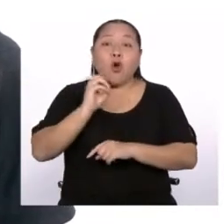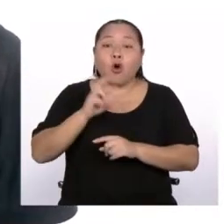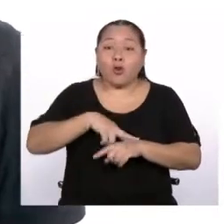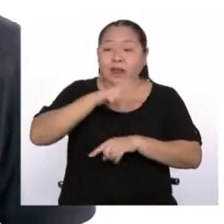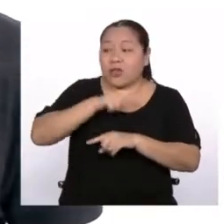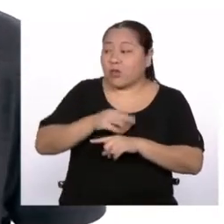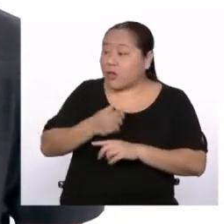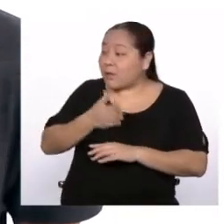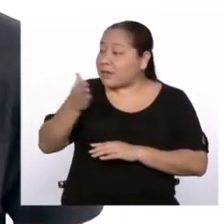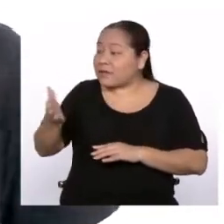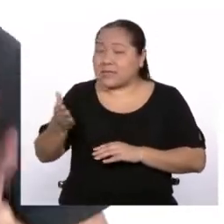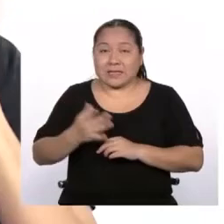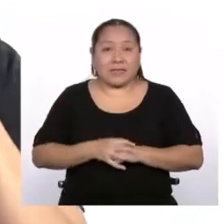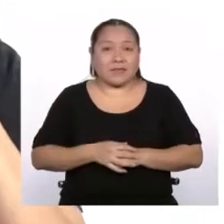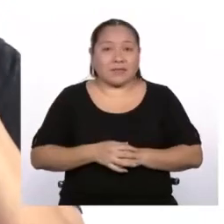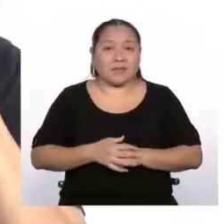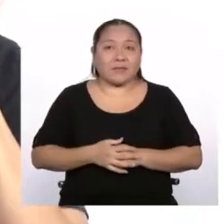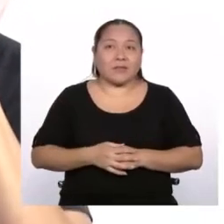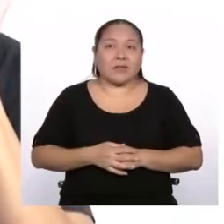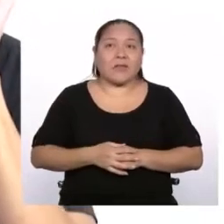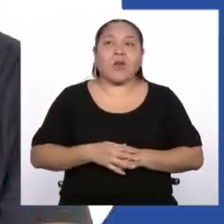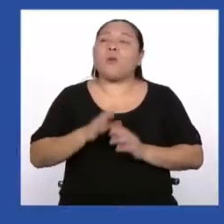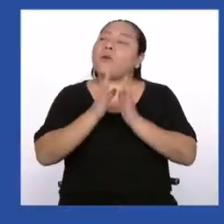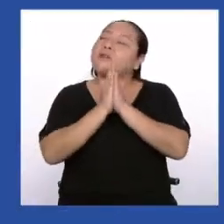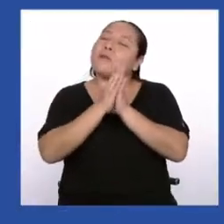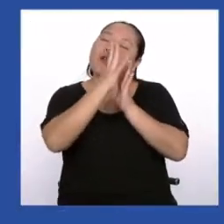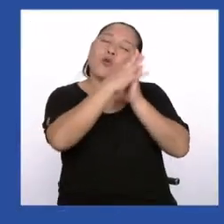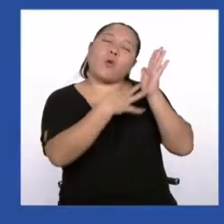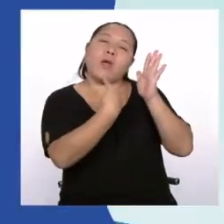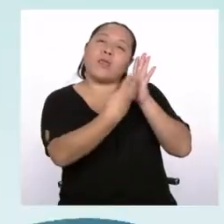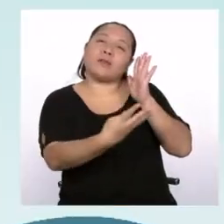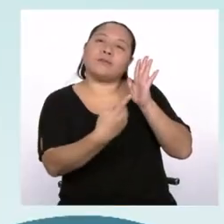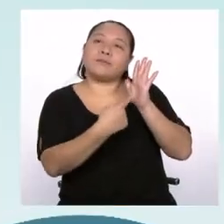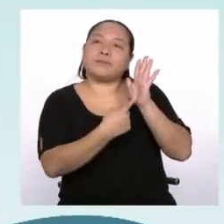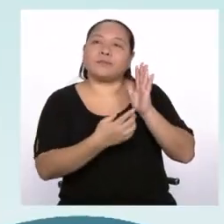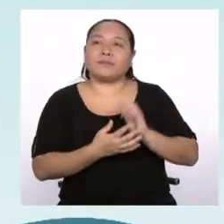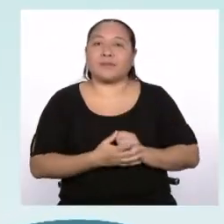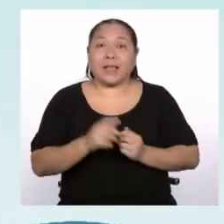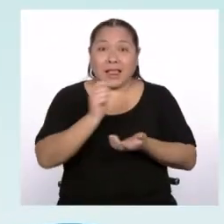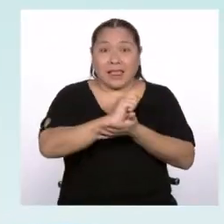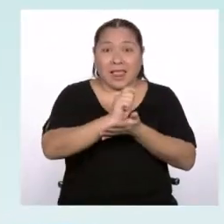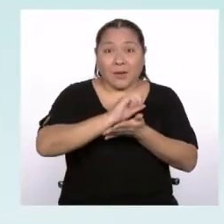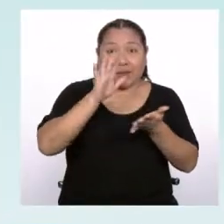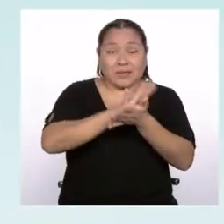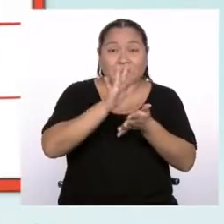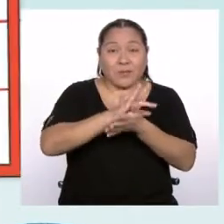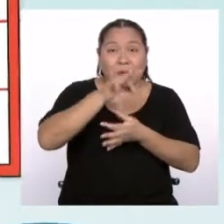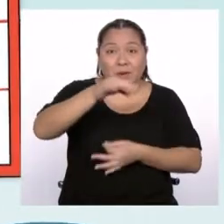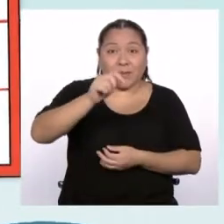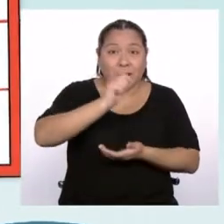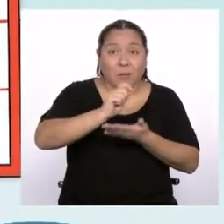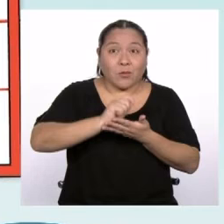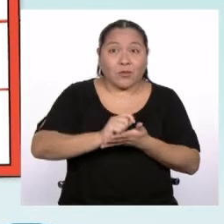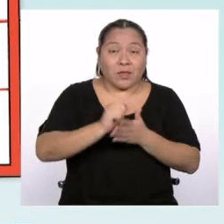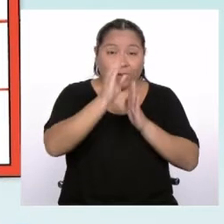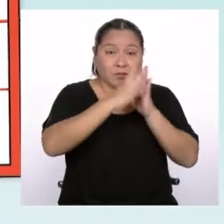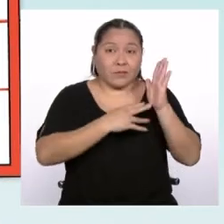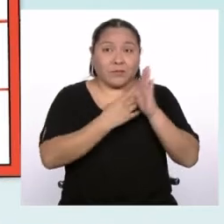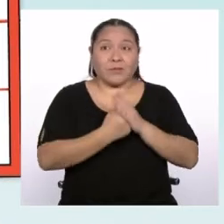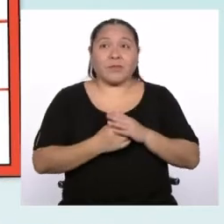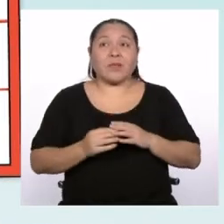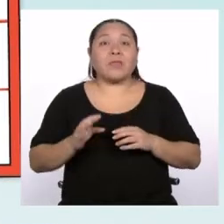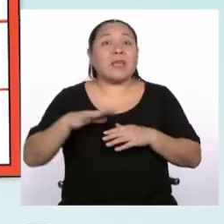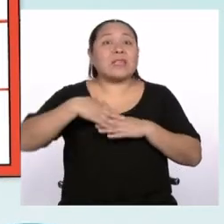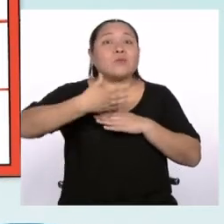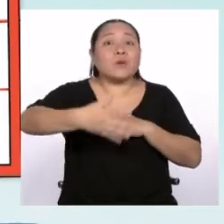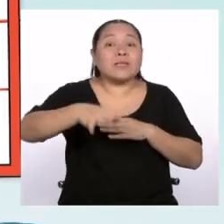vecinas. De la siguiente manera: cuadro por favor, lápiz y papel para apuntar las preguntas del cuadro. Luego de elegir